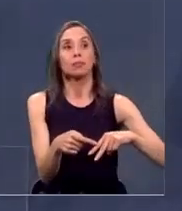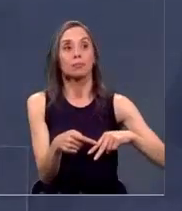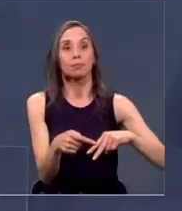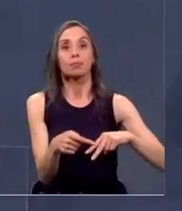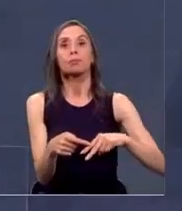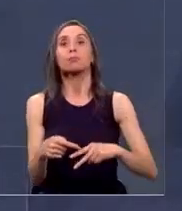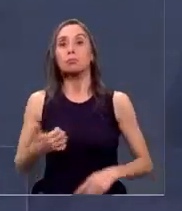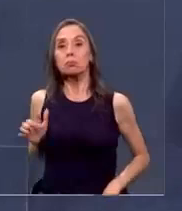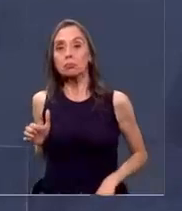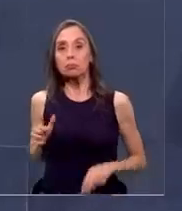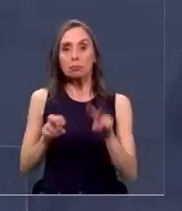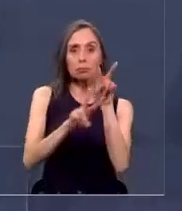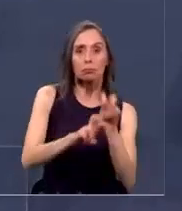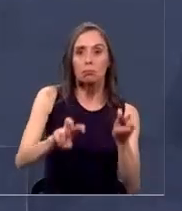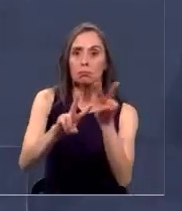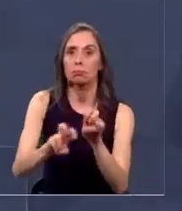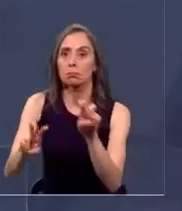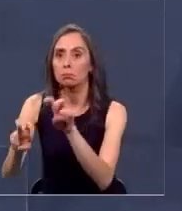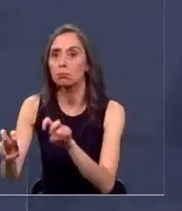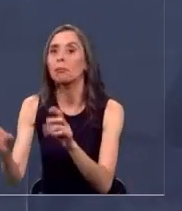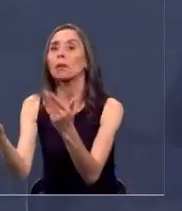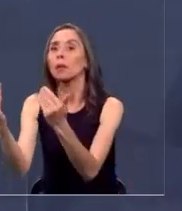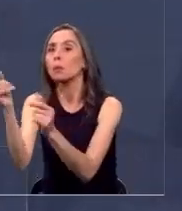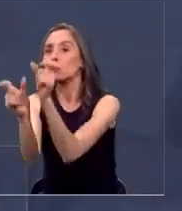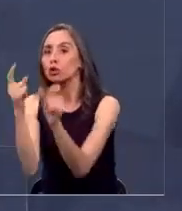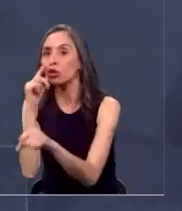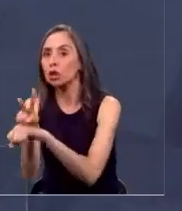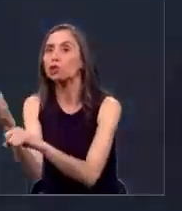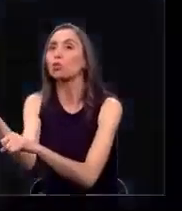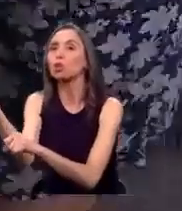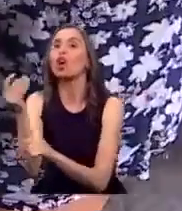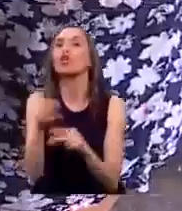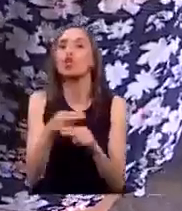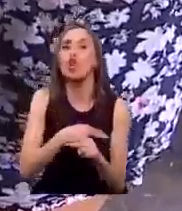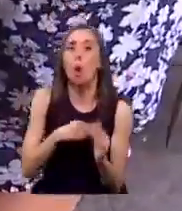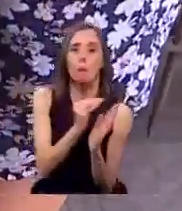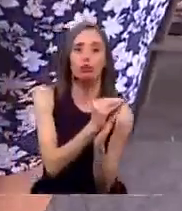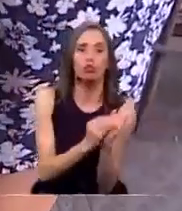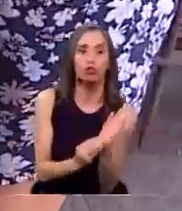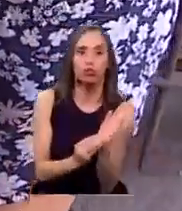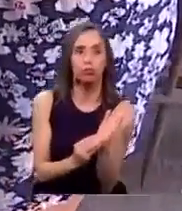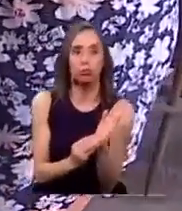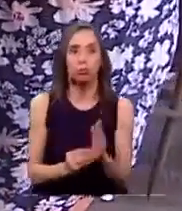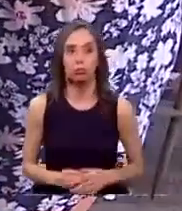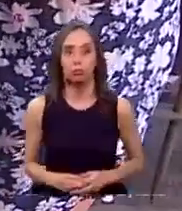diversos trabajos en el sitio de suceso, tales como testigo, empadronamiento.